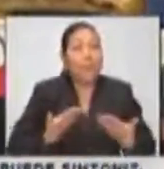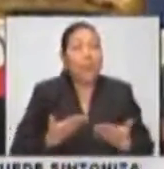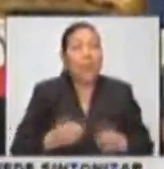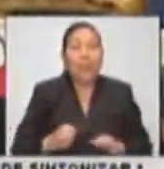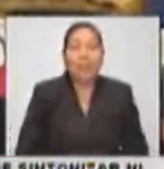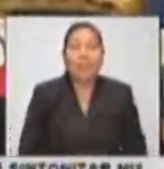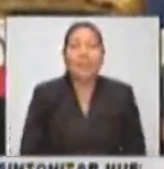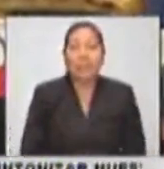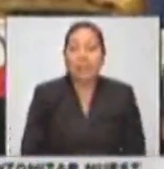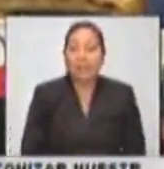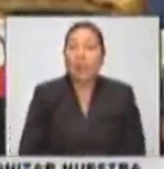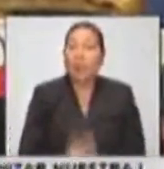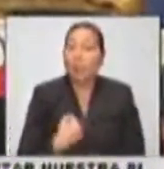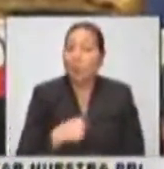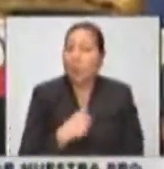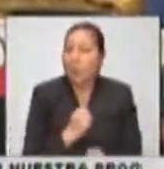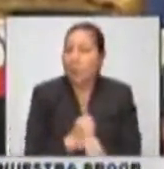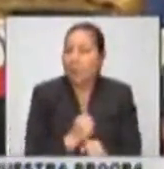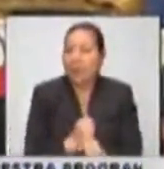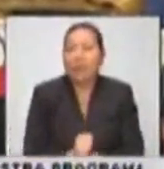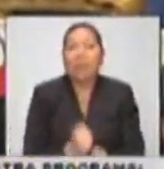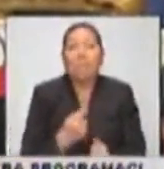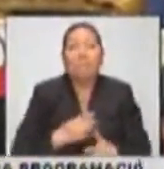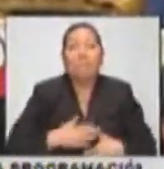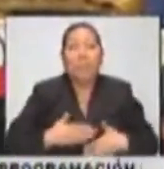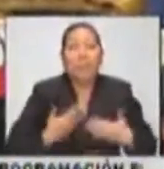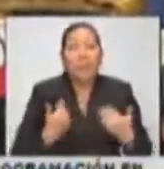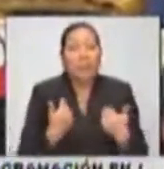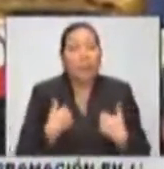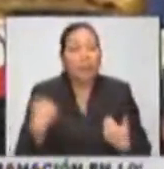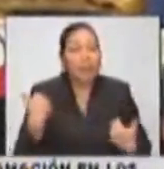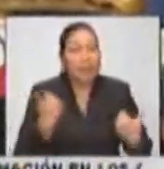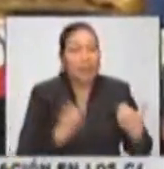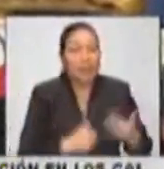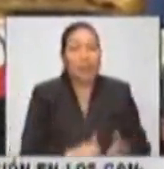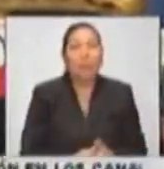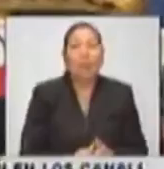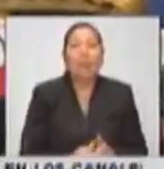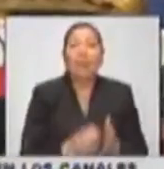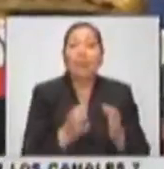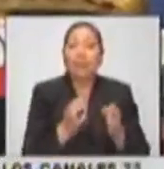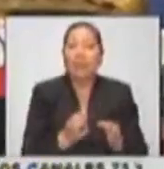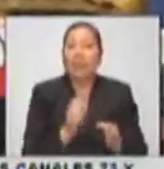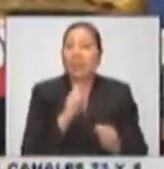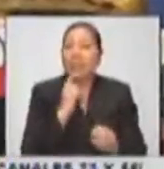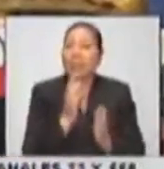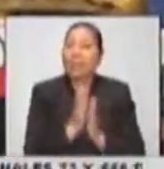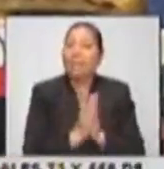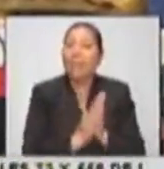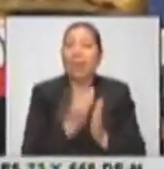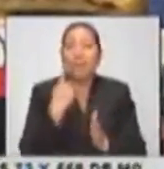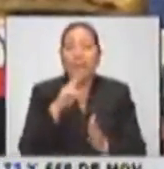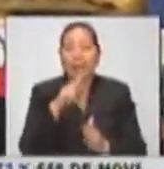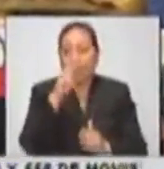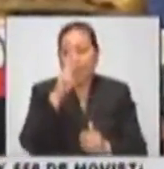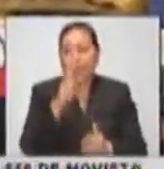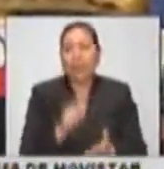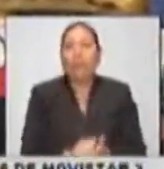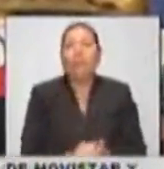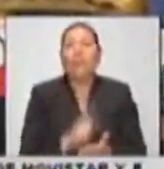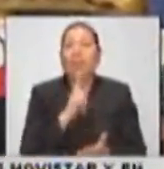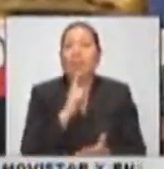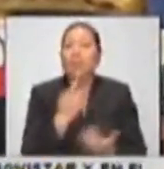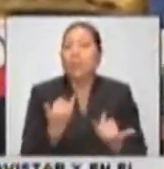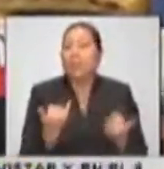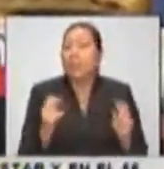hacer nuestro trabajo y sobre todo poder tener inversiones que realmente sean de beneficio para el país, ¿no? Entonces, esas